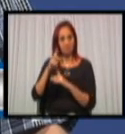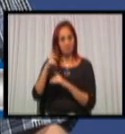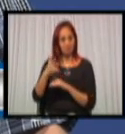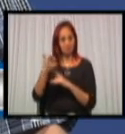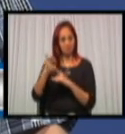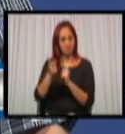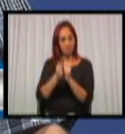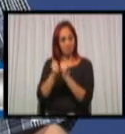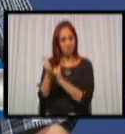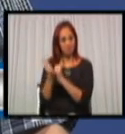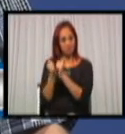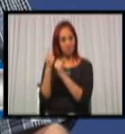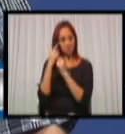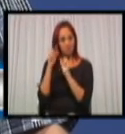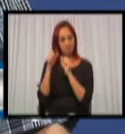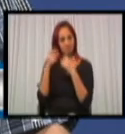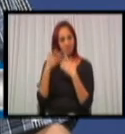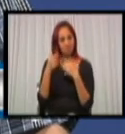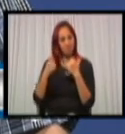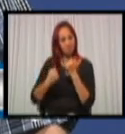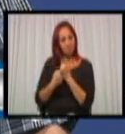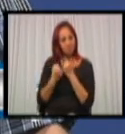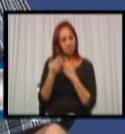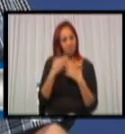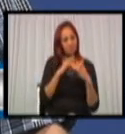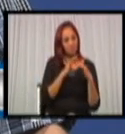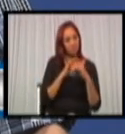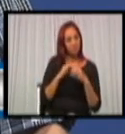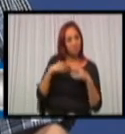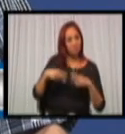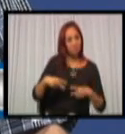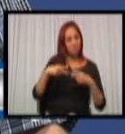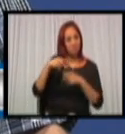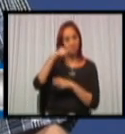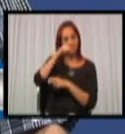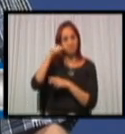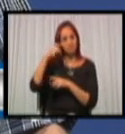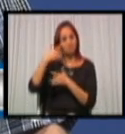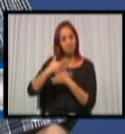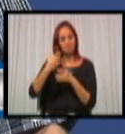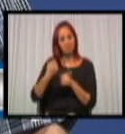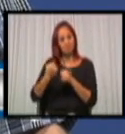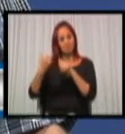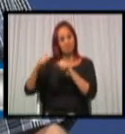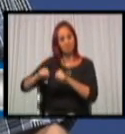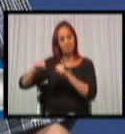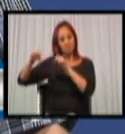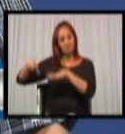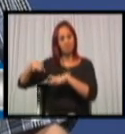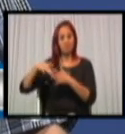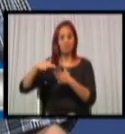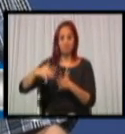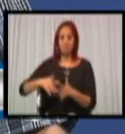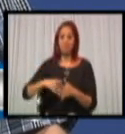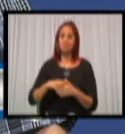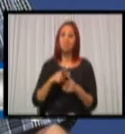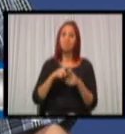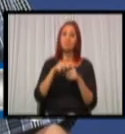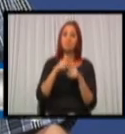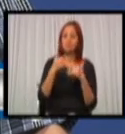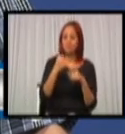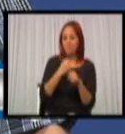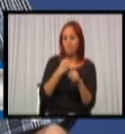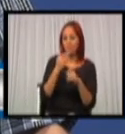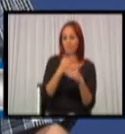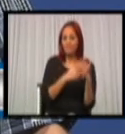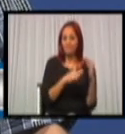el deporte, para poder contrarrestar el flagelo que es la droga y que es la deserción estudiantil. Igual trabajaremos en la parte